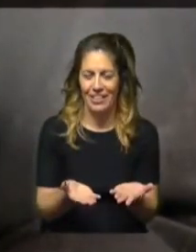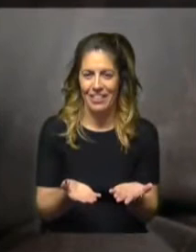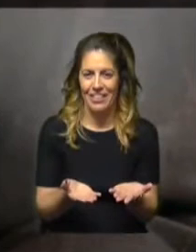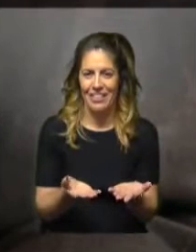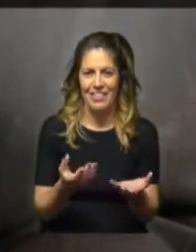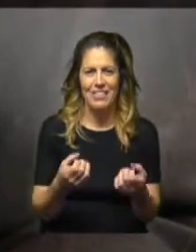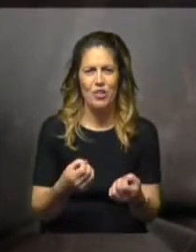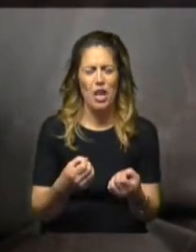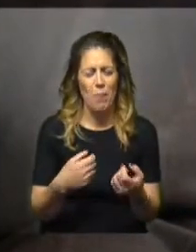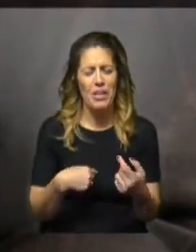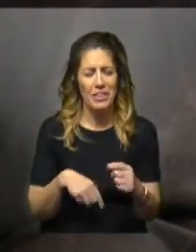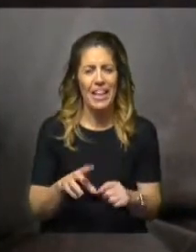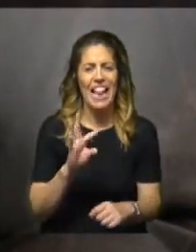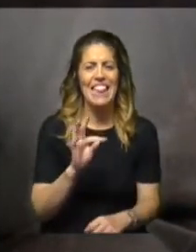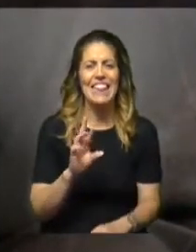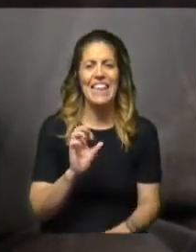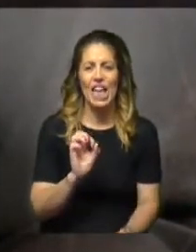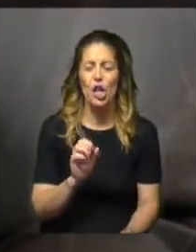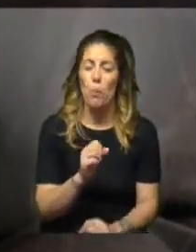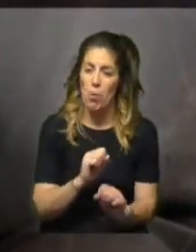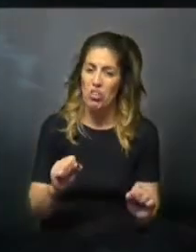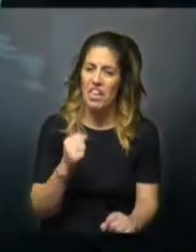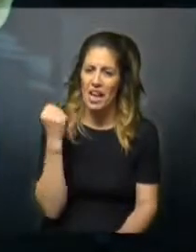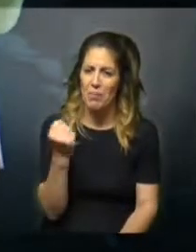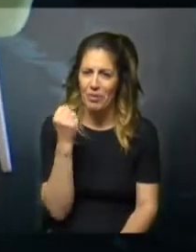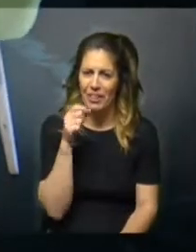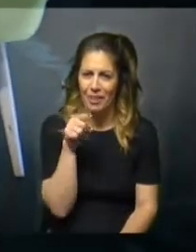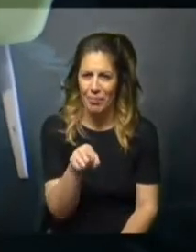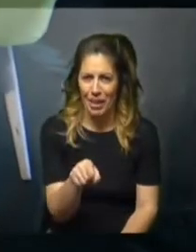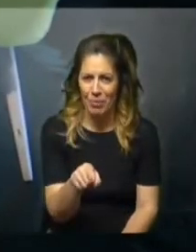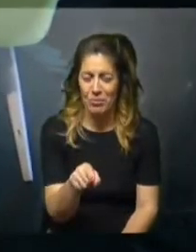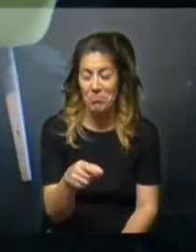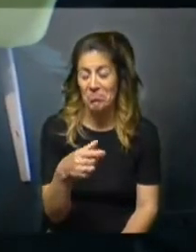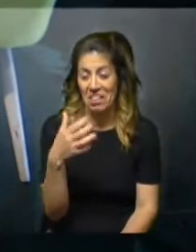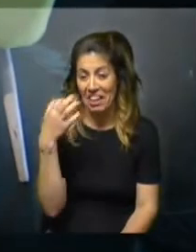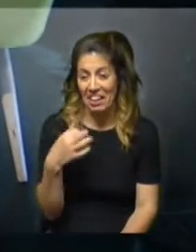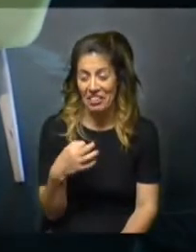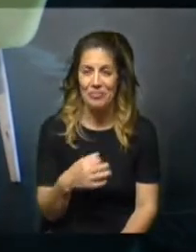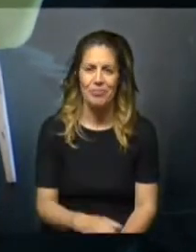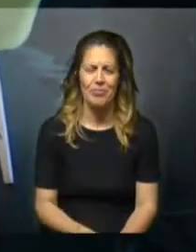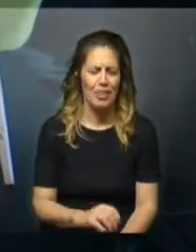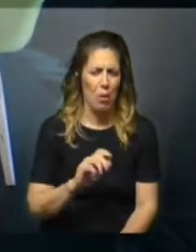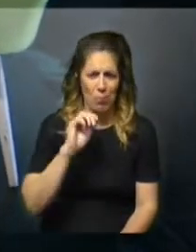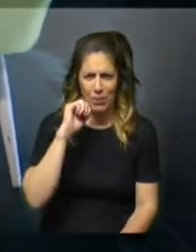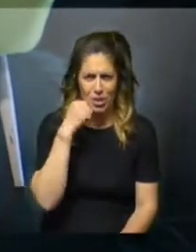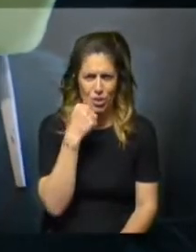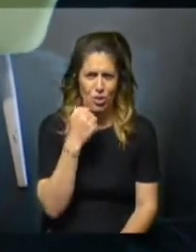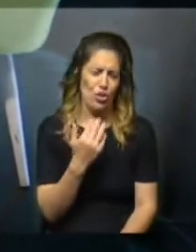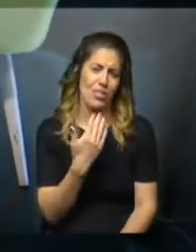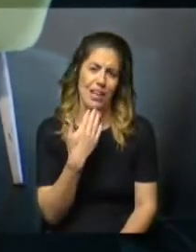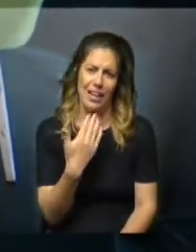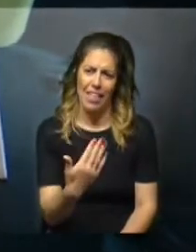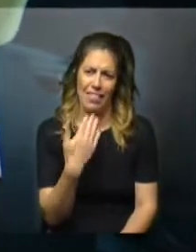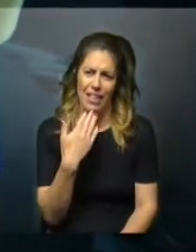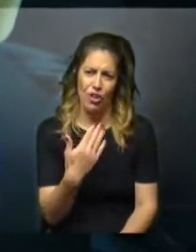el tero podía hacer este importante para vos Así que esto está preciosa yo les agradezco mucho